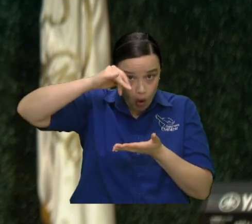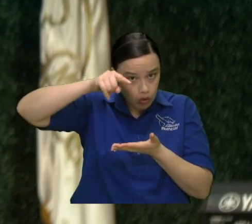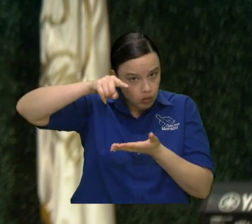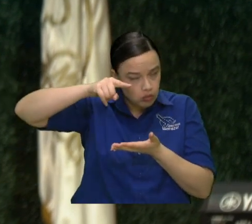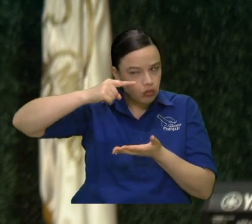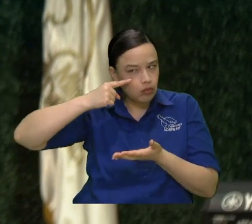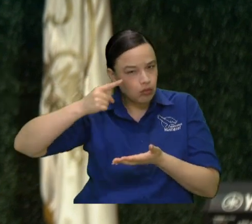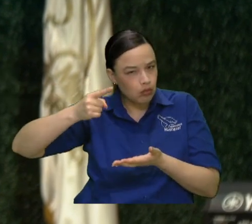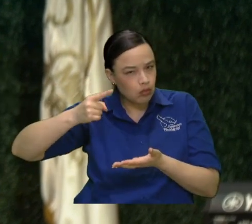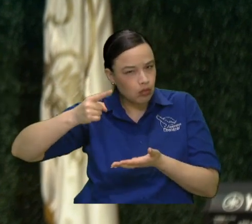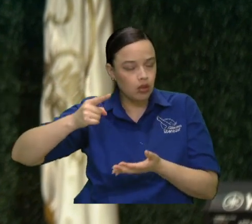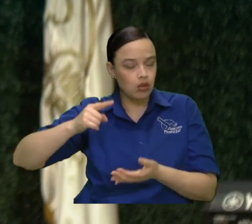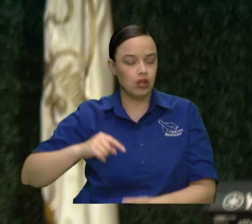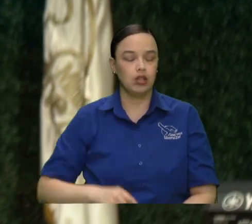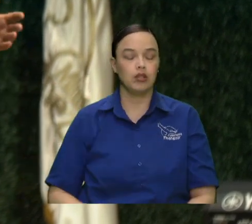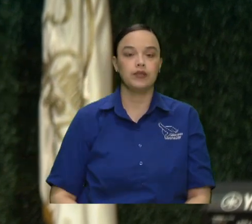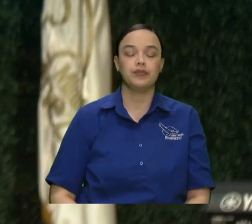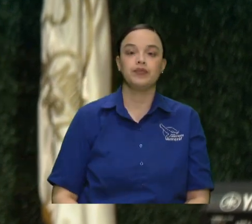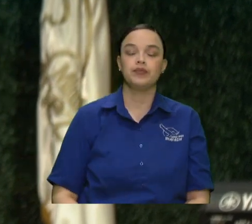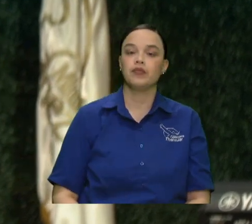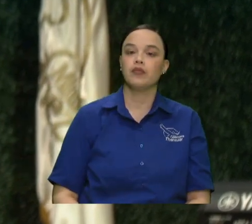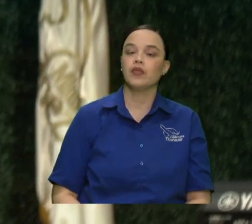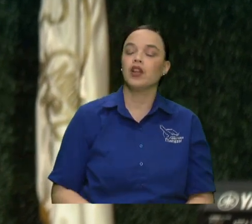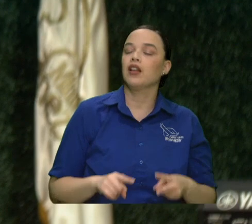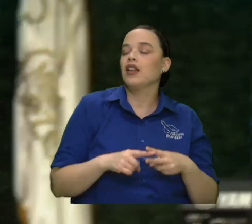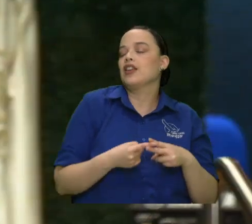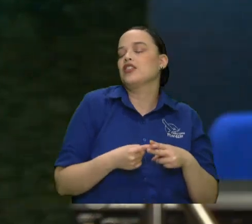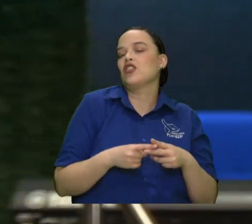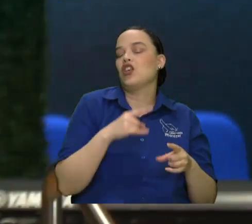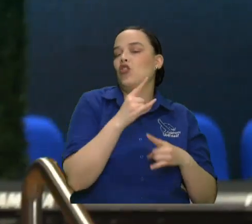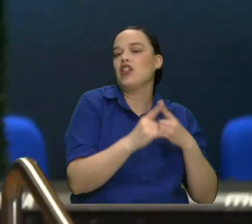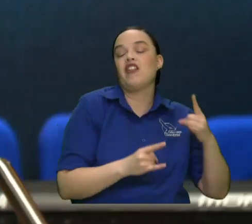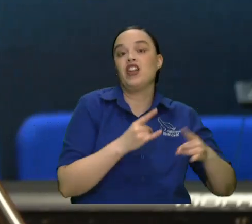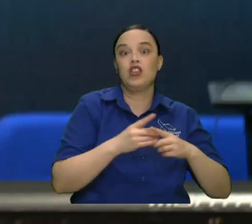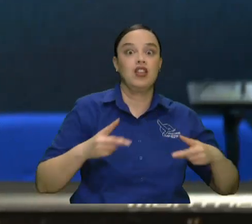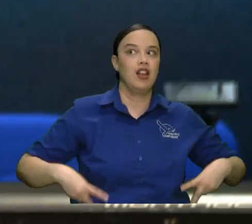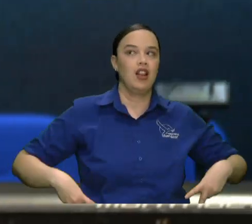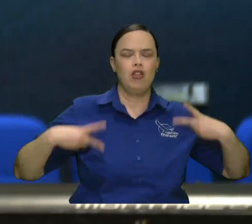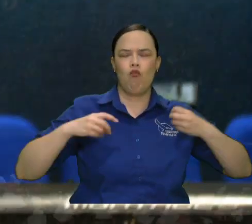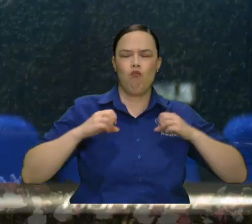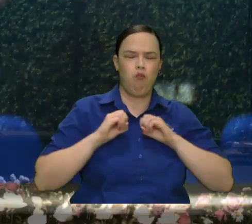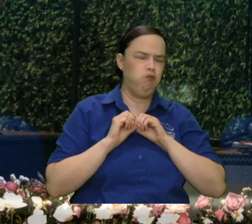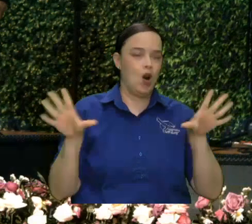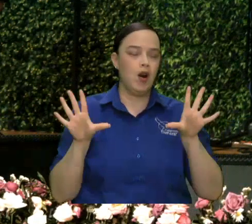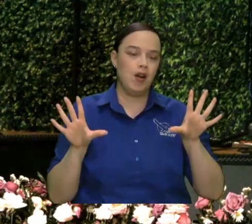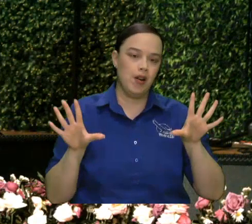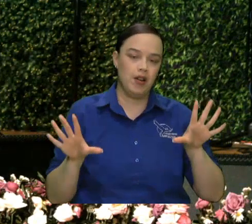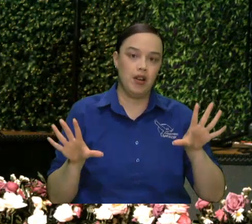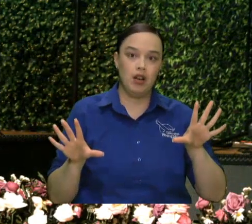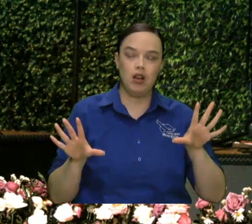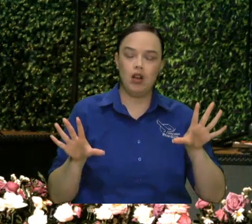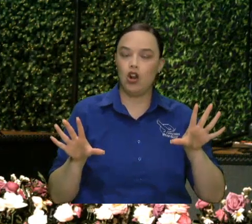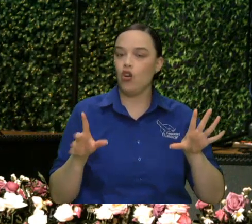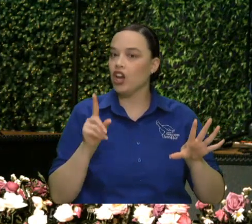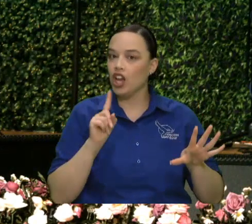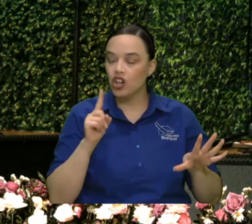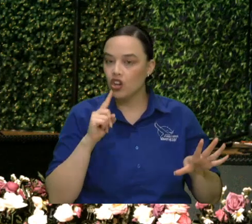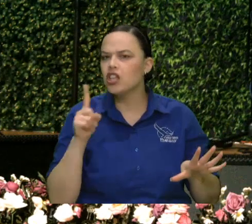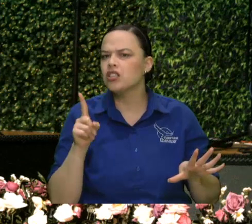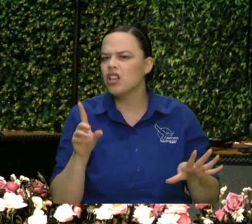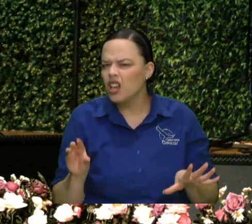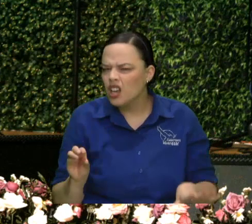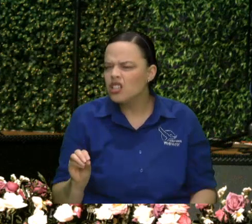dicen algunos dará que el origen del universo y de la vida fue a través de una explosión lo que ellos nos dicen es quien